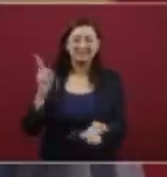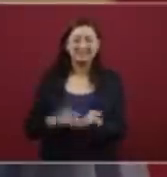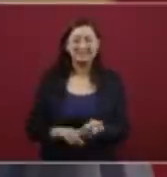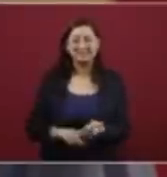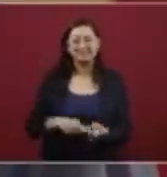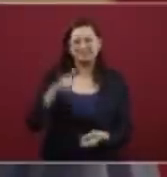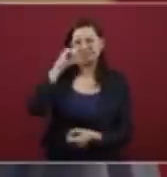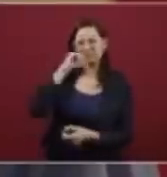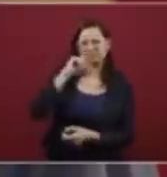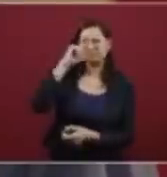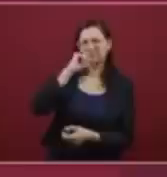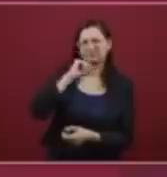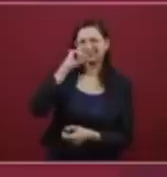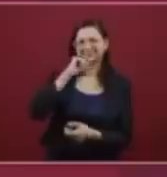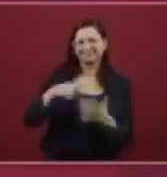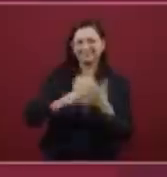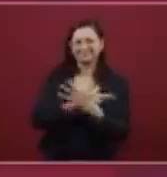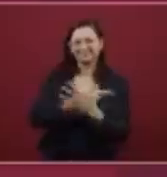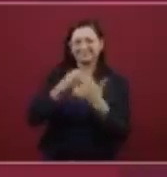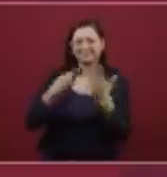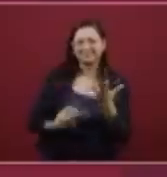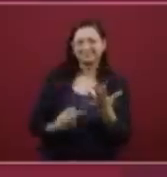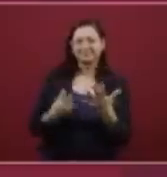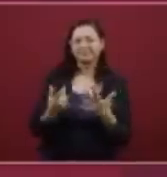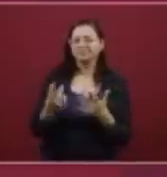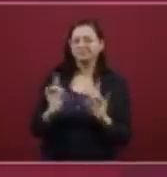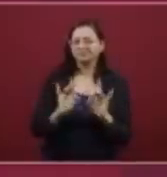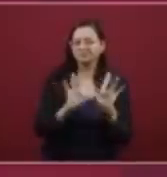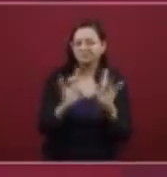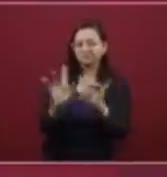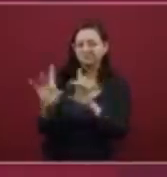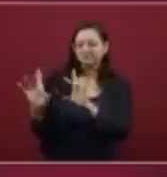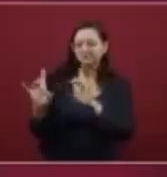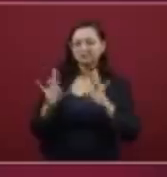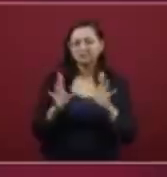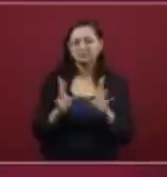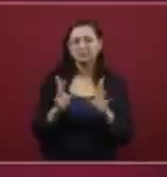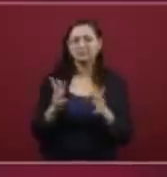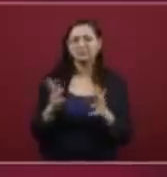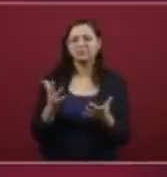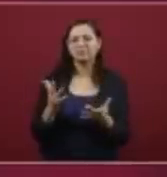irregularidades, para decirlo menos, en las